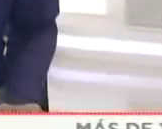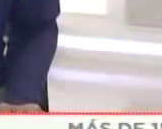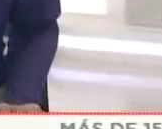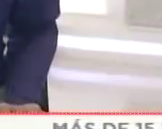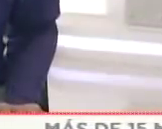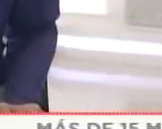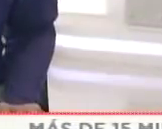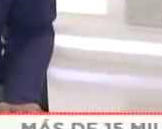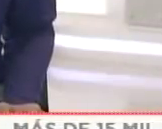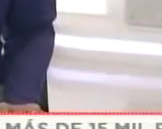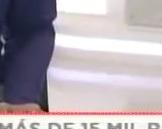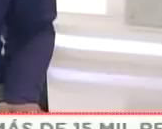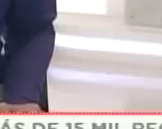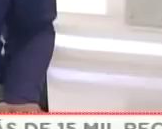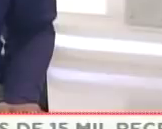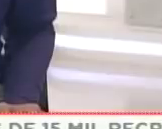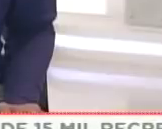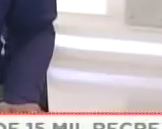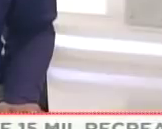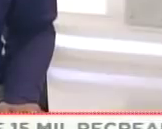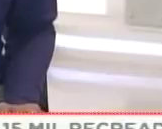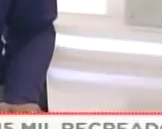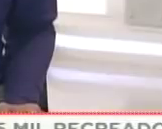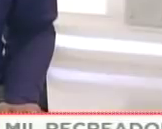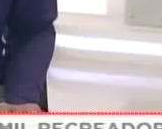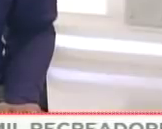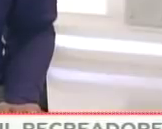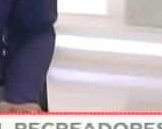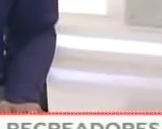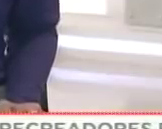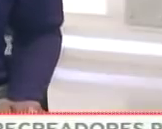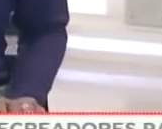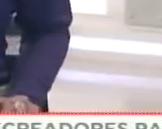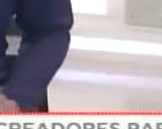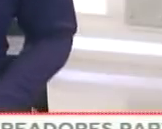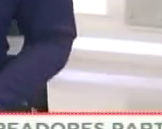vamos a despedir este contacto en directo. Continúen disfrutando de la programación que les ofrece Venezolana de Televisión.